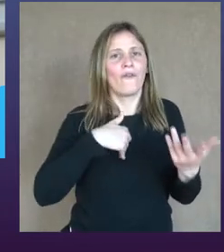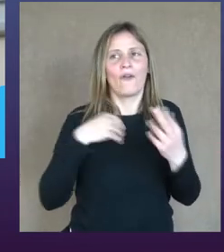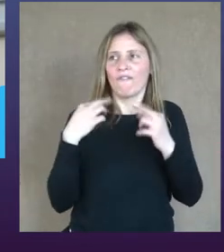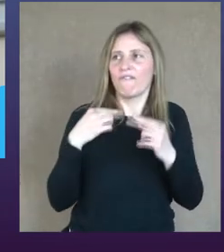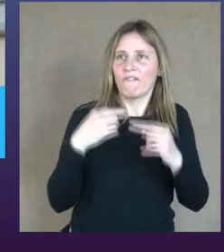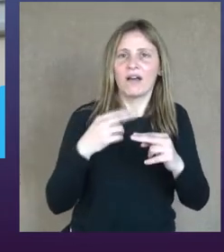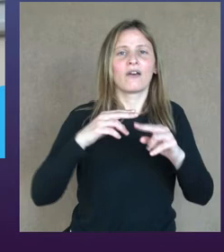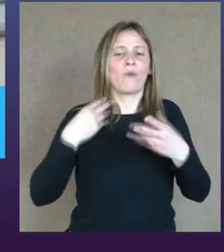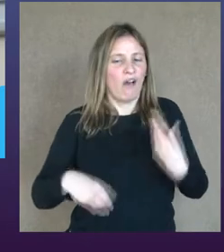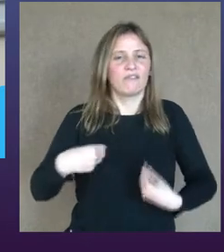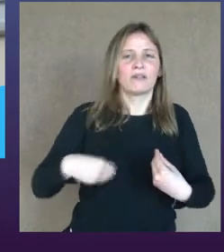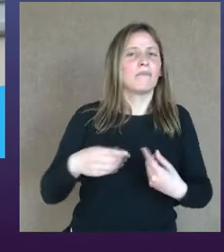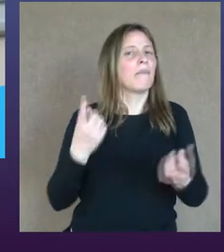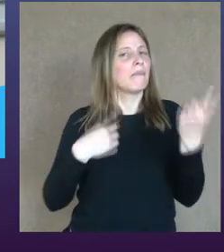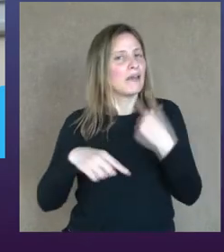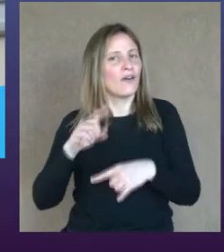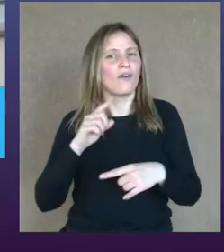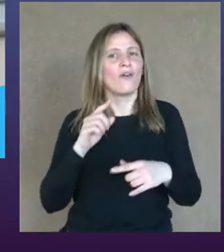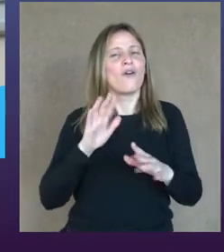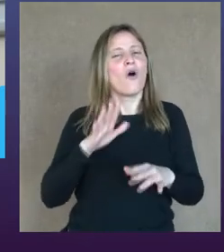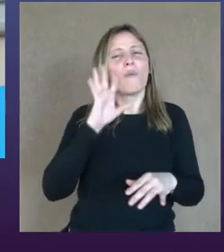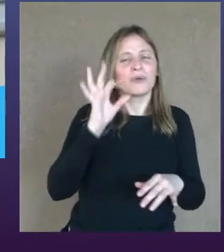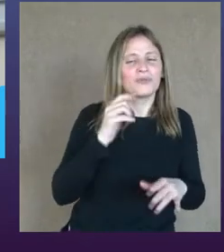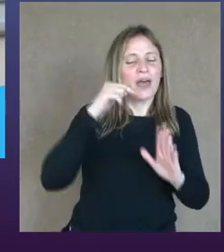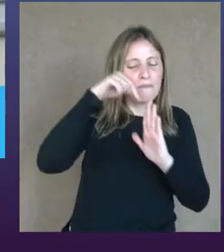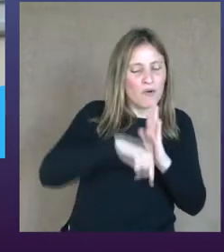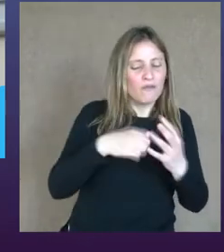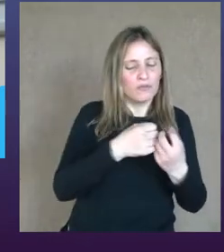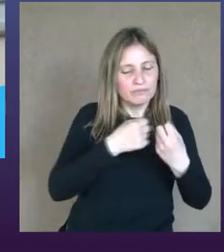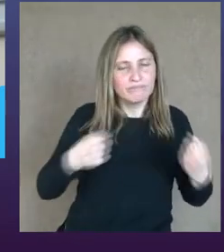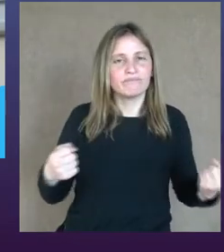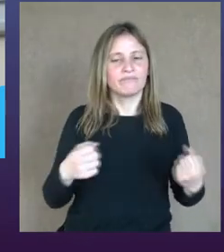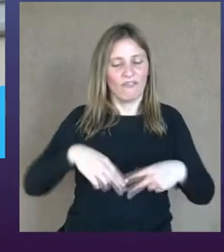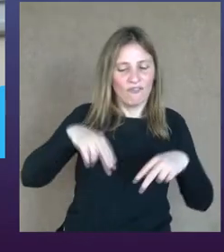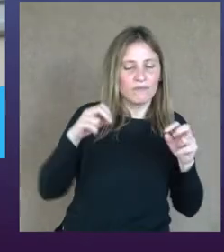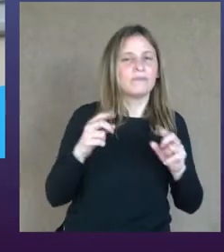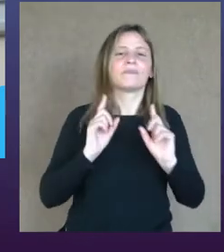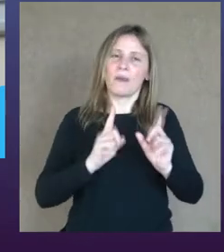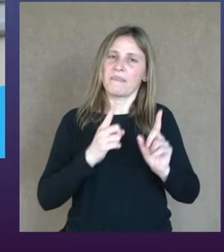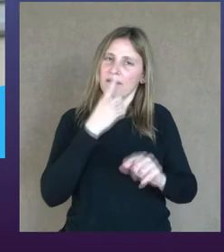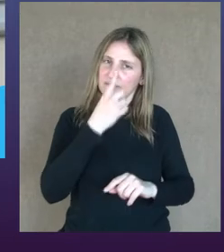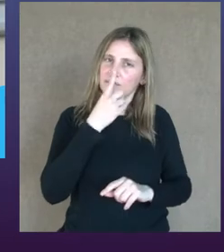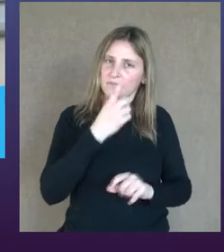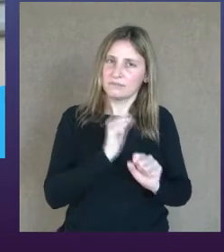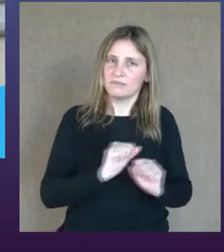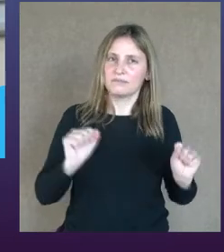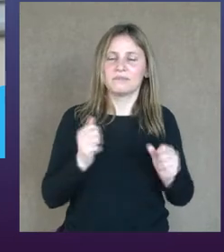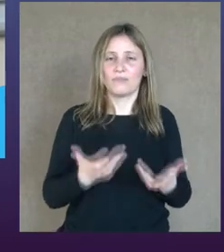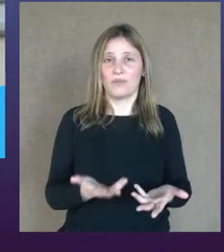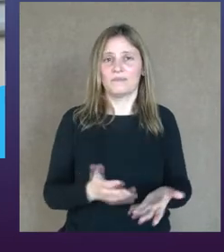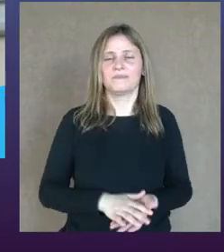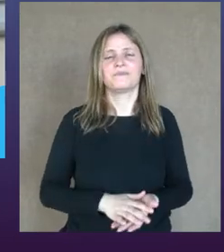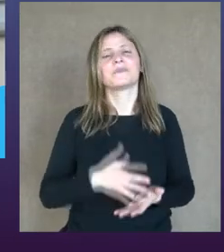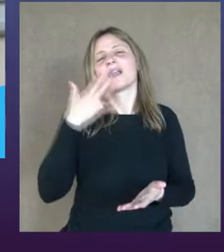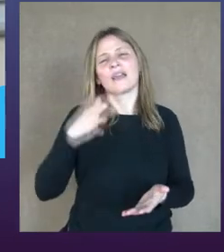muy flexiblemente. Pero esa posibilidad de profundizar también sería bueno tenerla, ¿no? Creo